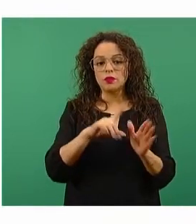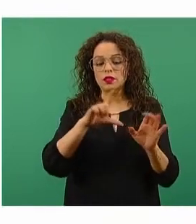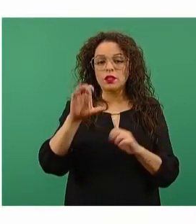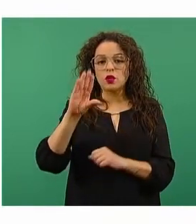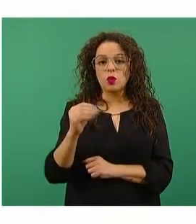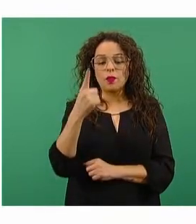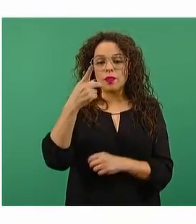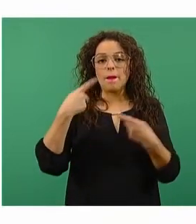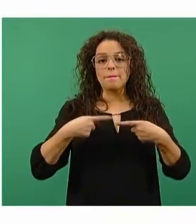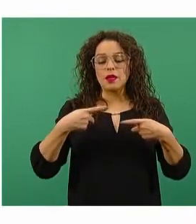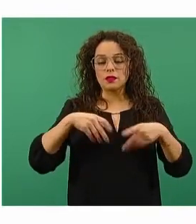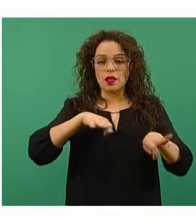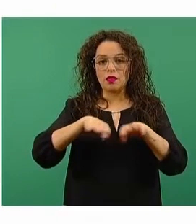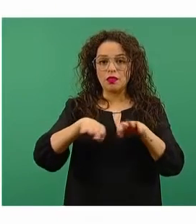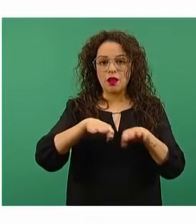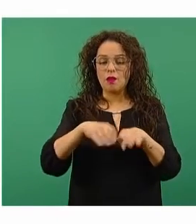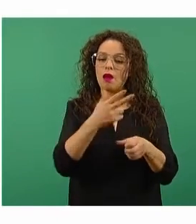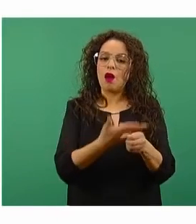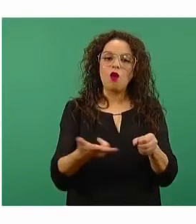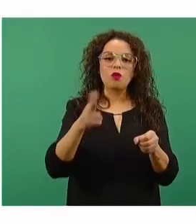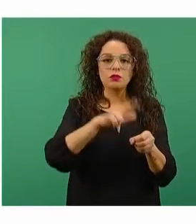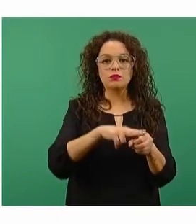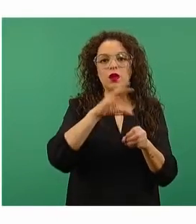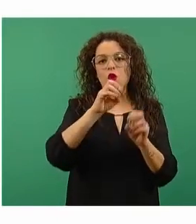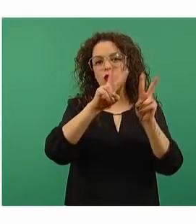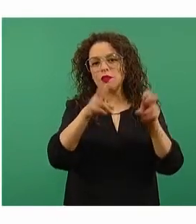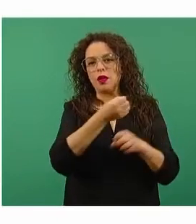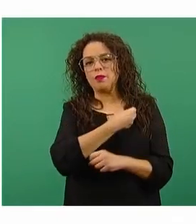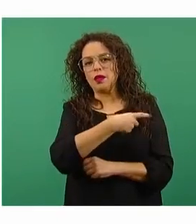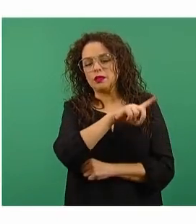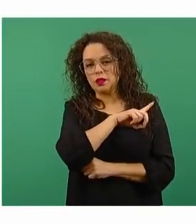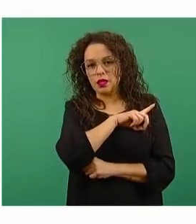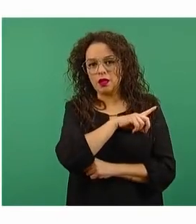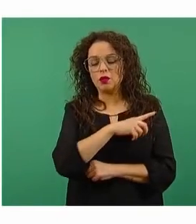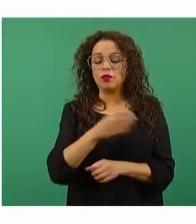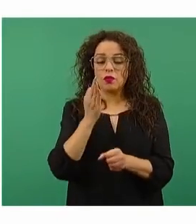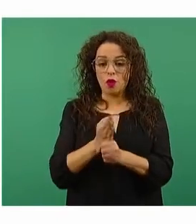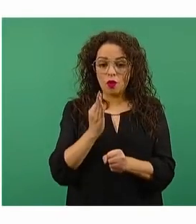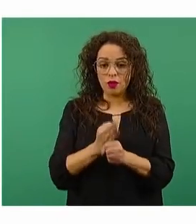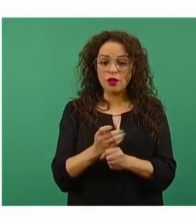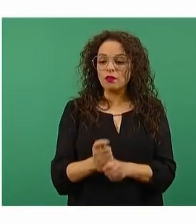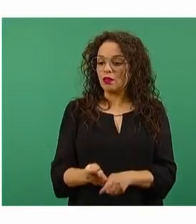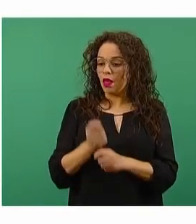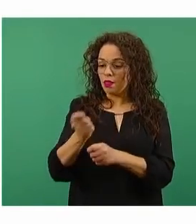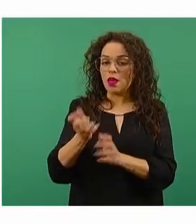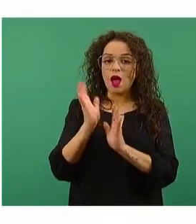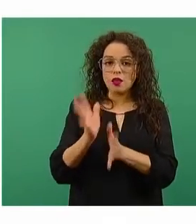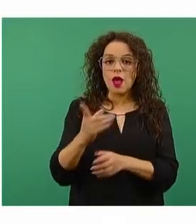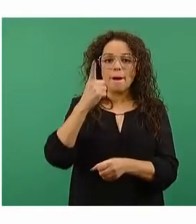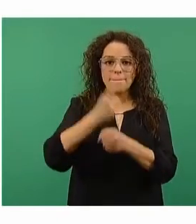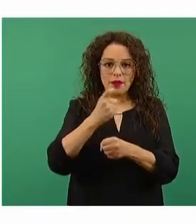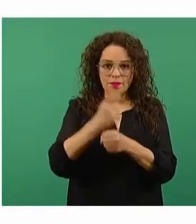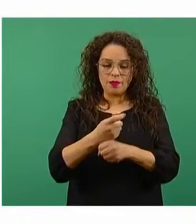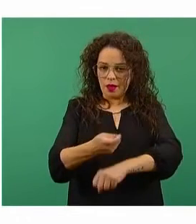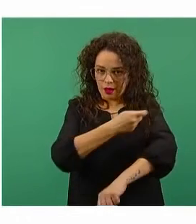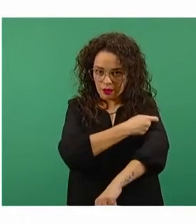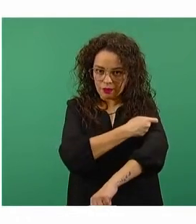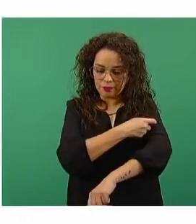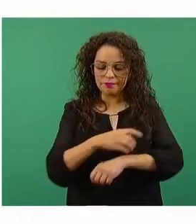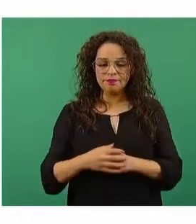802.791 profesionales, trabajadores de la salud, que habían recibido hasta este momento su primera dosis. El